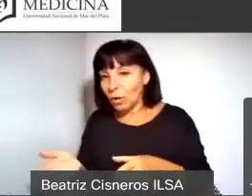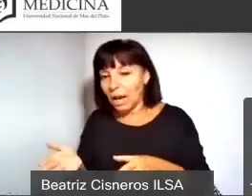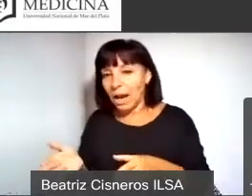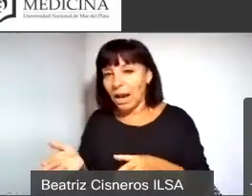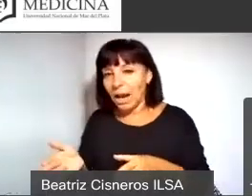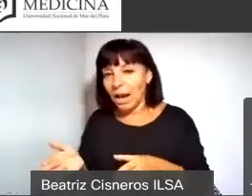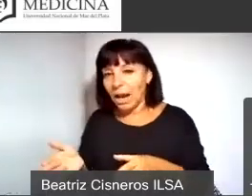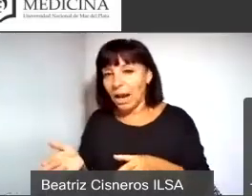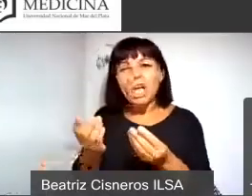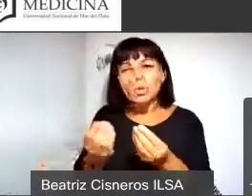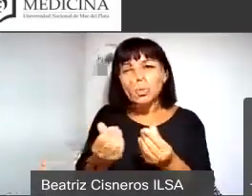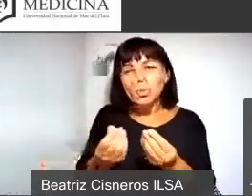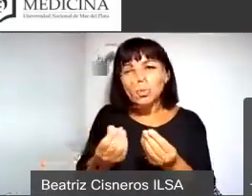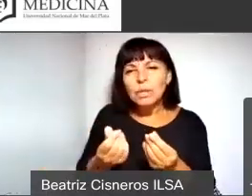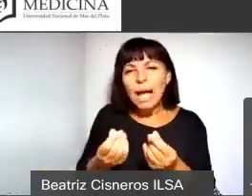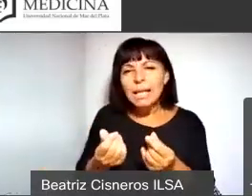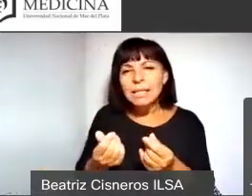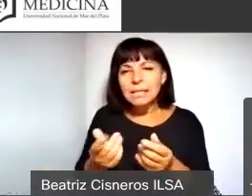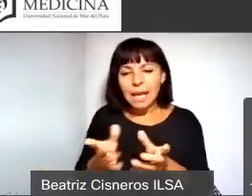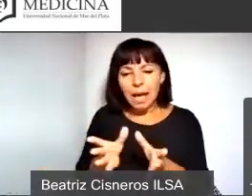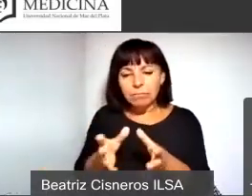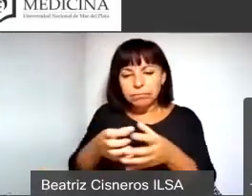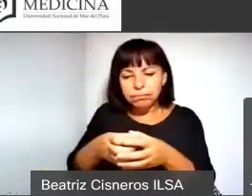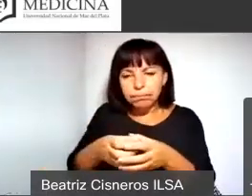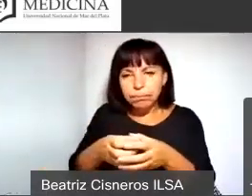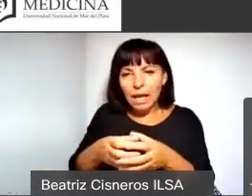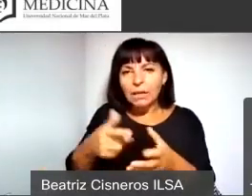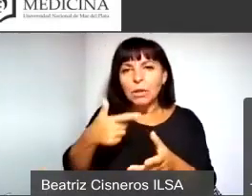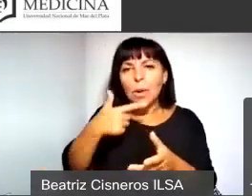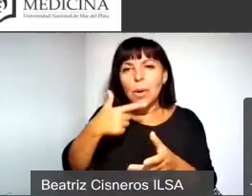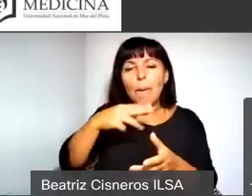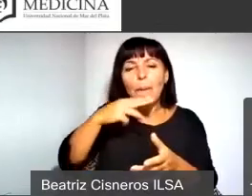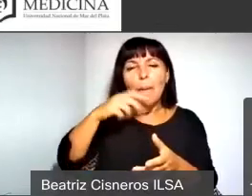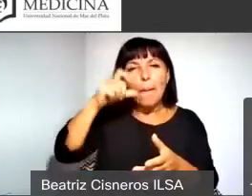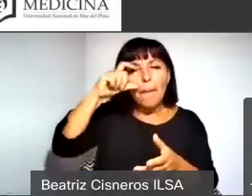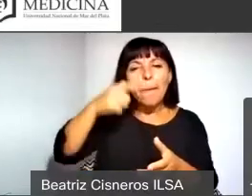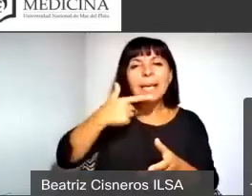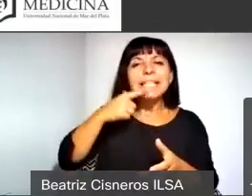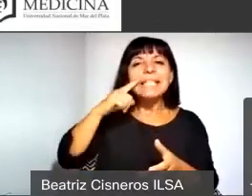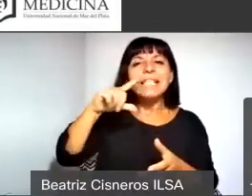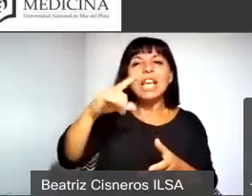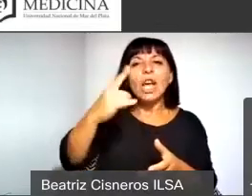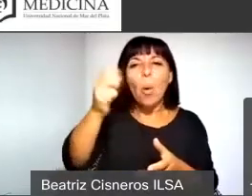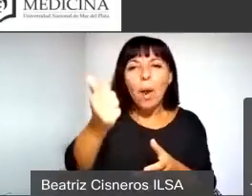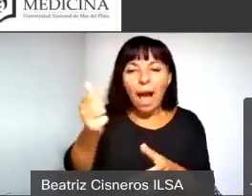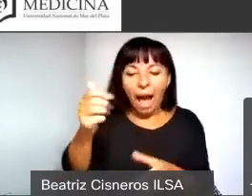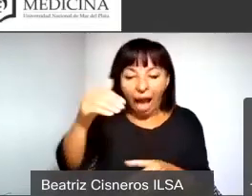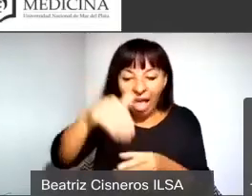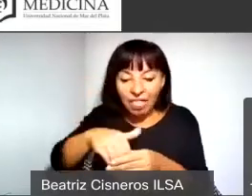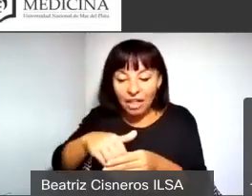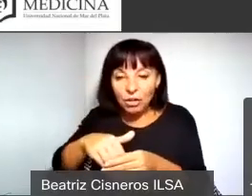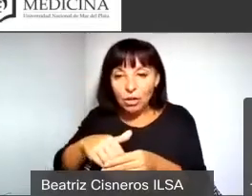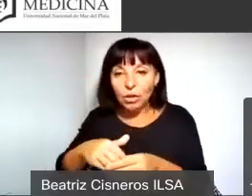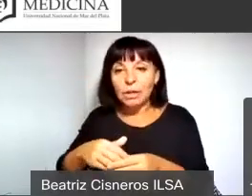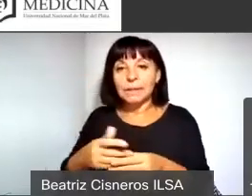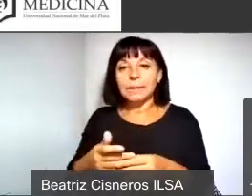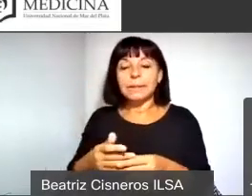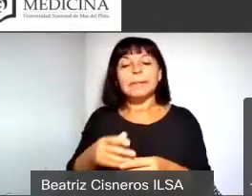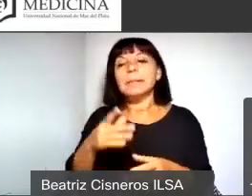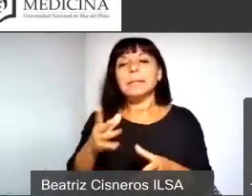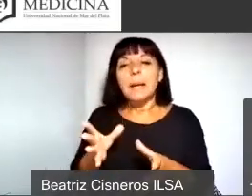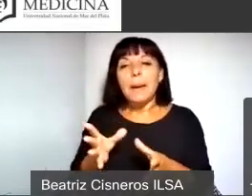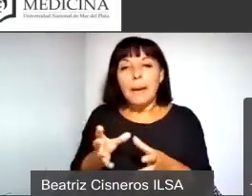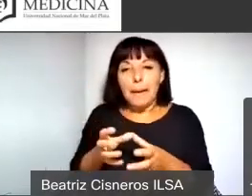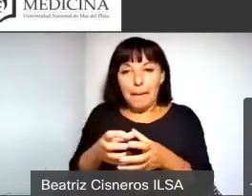esa sustancia está confinada en una vesícula dentro de la célula. Lo que va a hacer esa vesícula es aproximarse hacia la